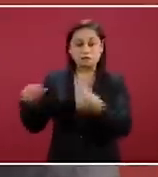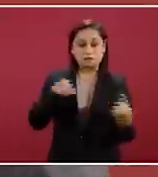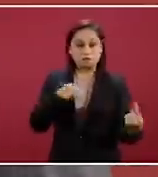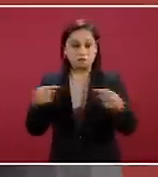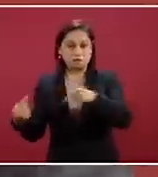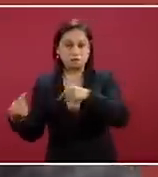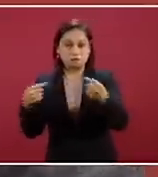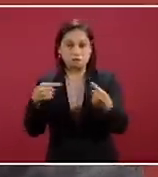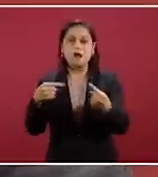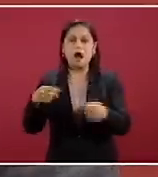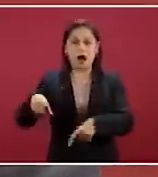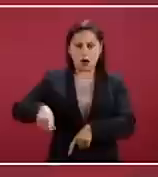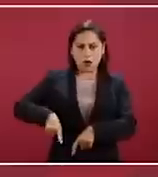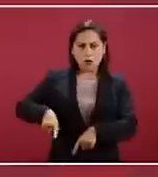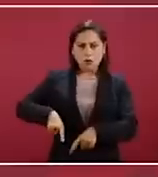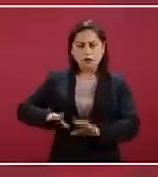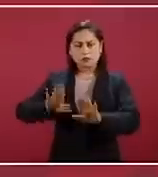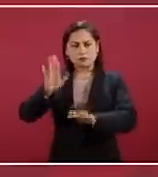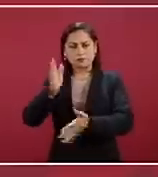por ejemplo,